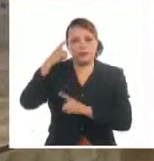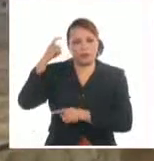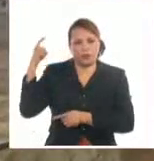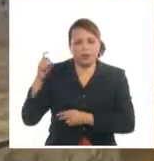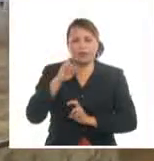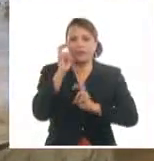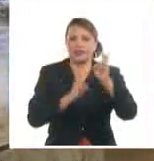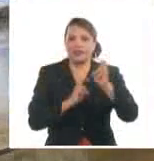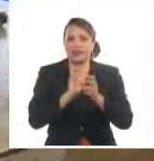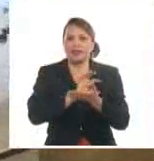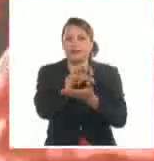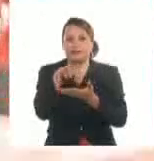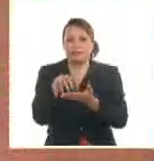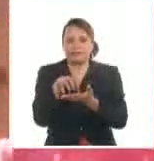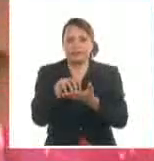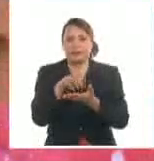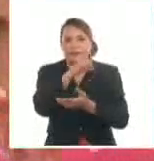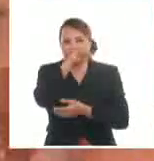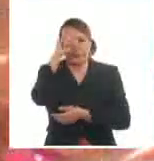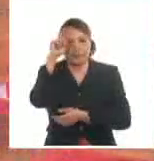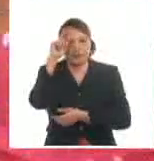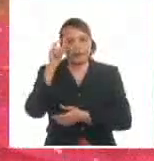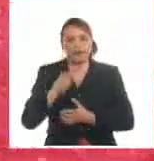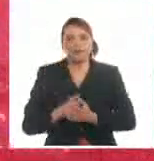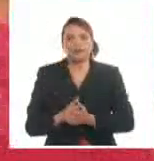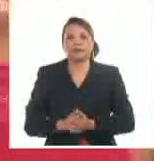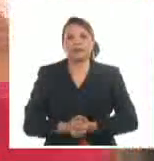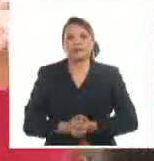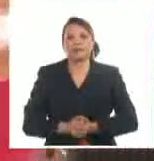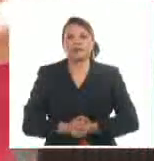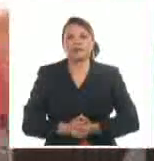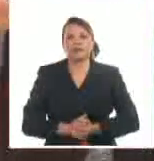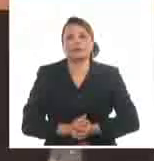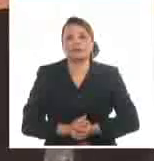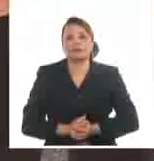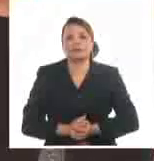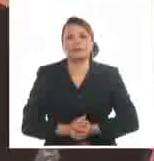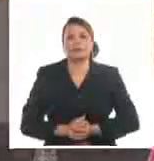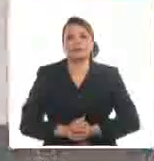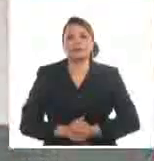Fantasibarro, en Camagüey. Jaime Amargós, Canal Cubano de Noticias.